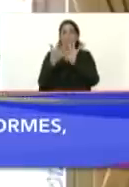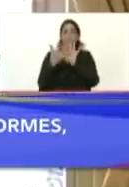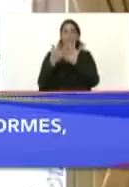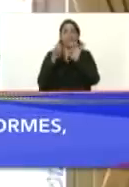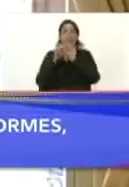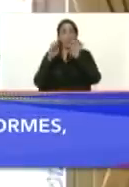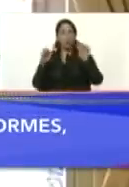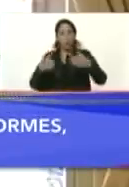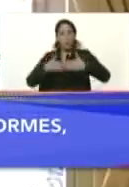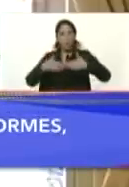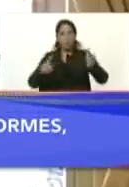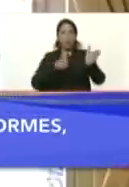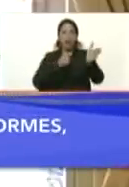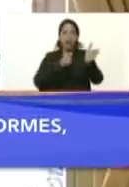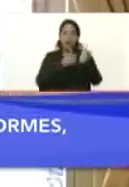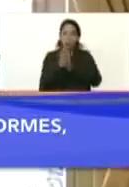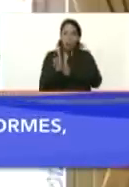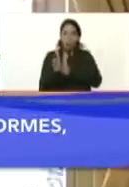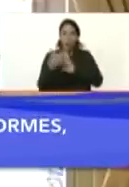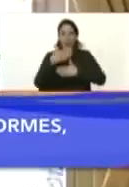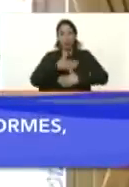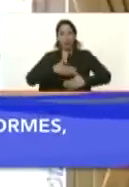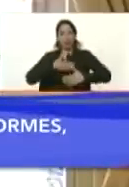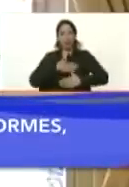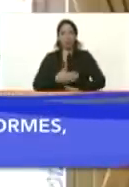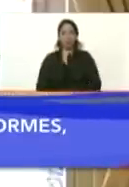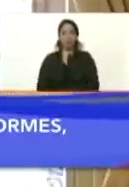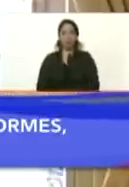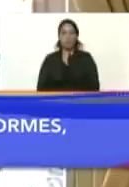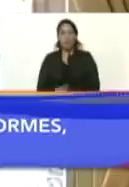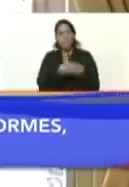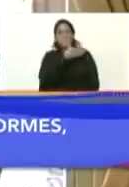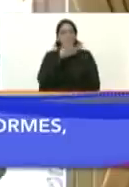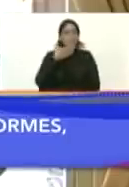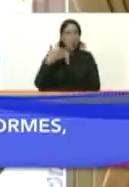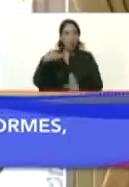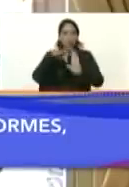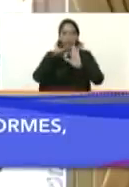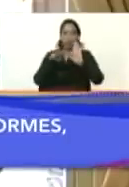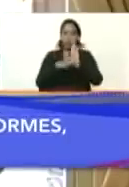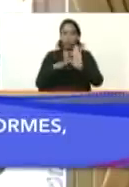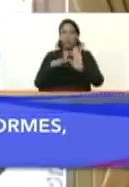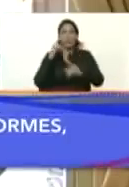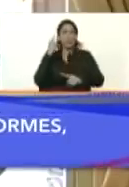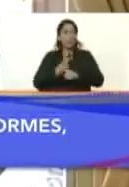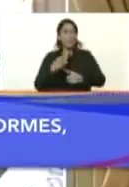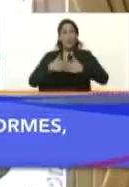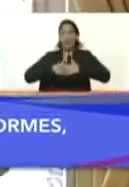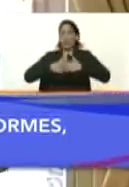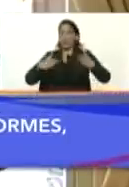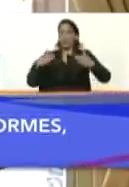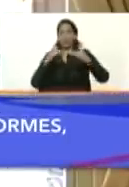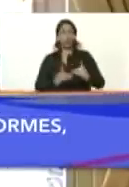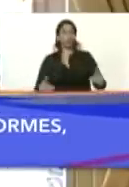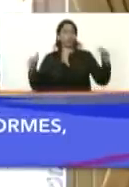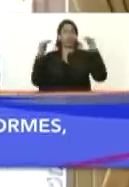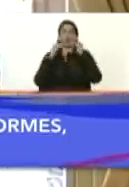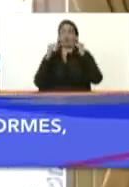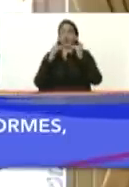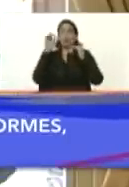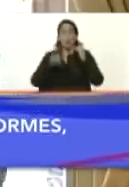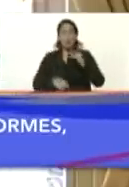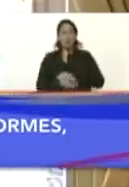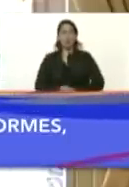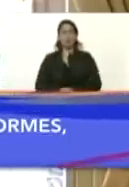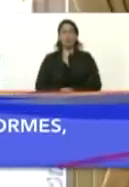pública gratuita y de calidad en las mejores condiciones que garantizar la igualdad de condiciones